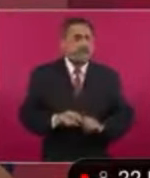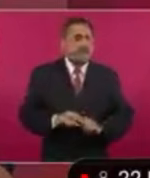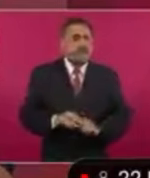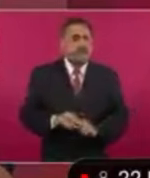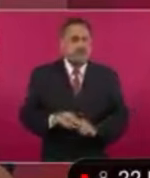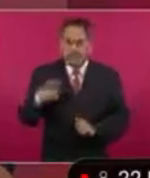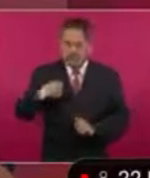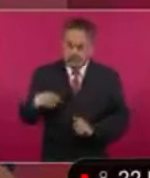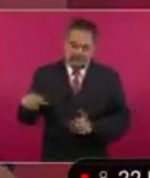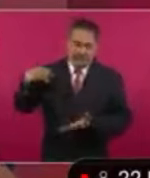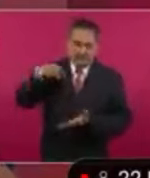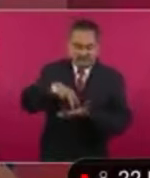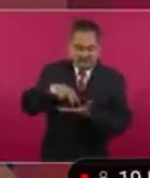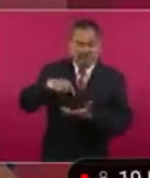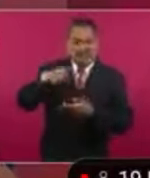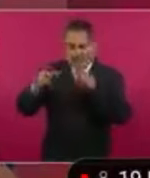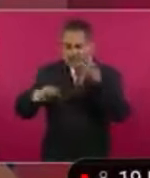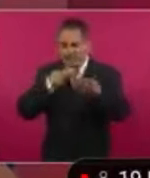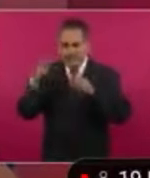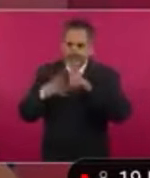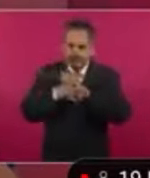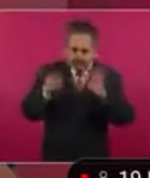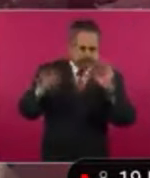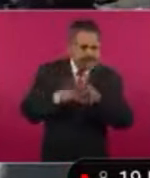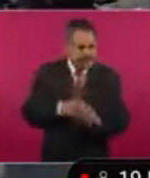aquí vamos a hablar sobre el tema.